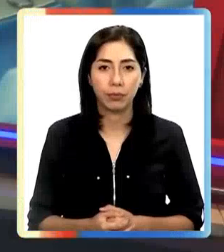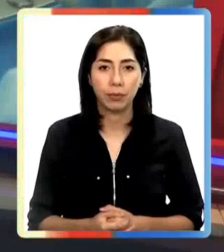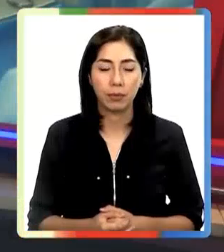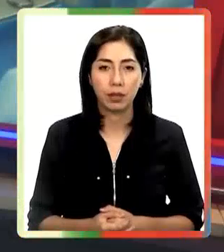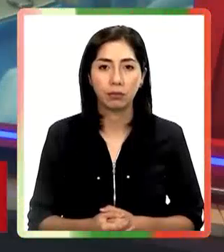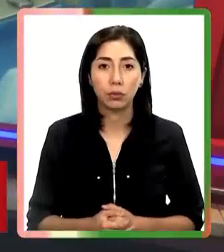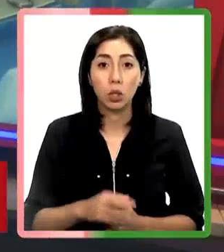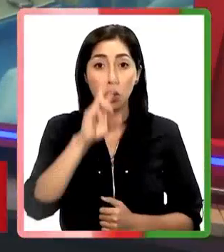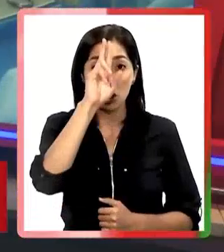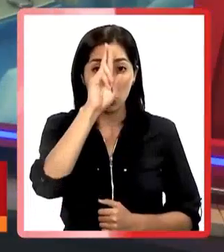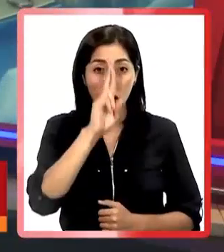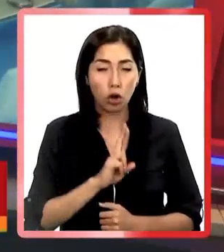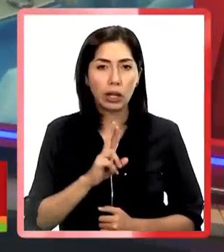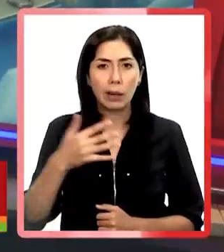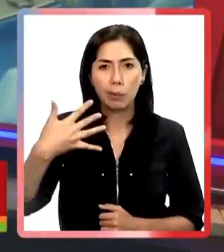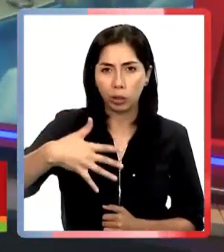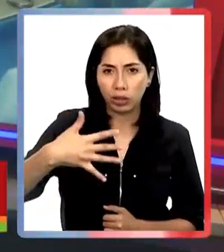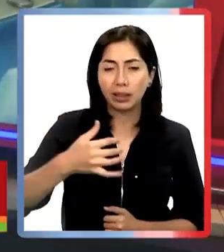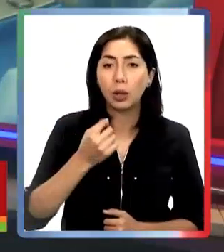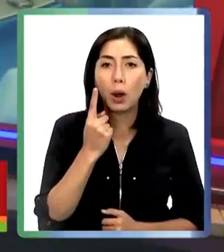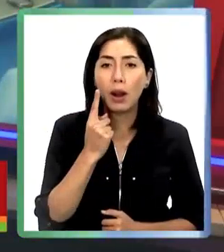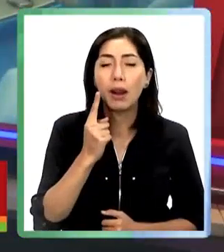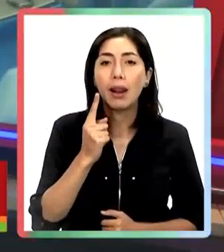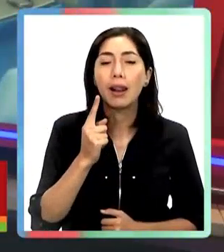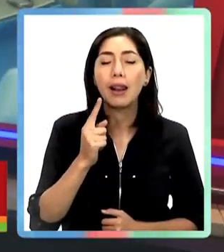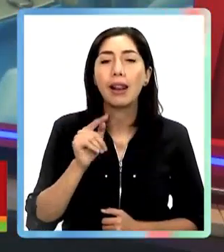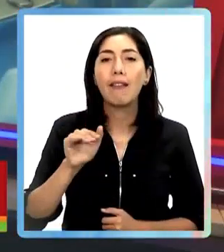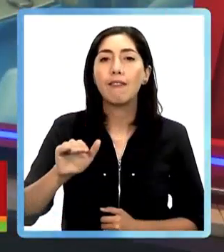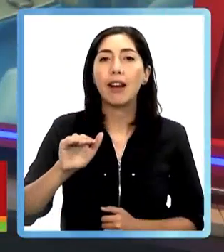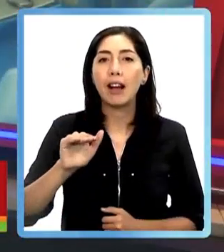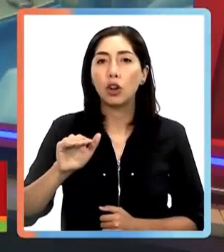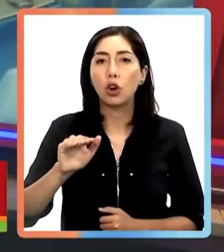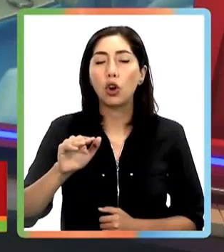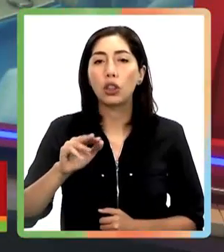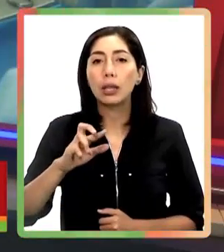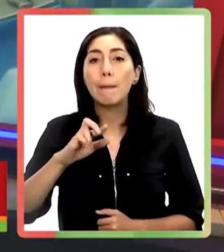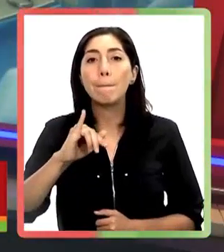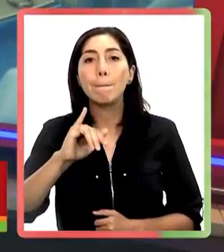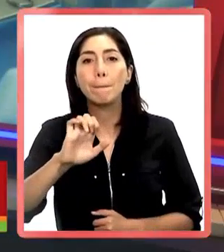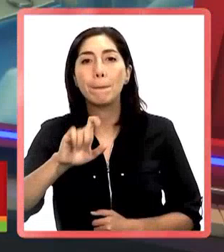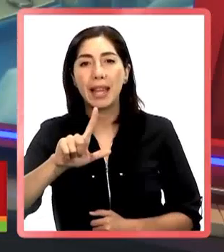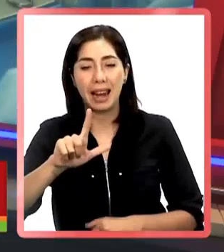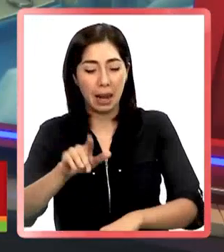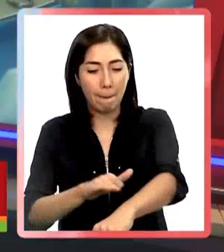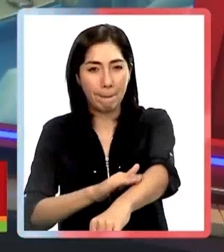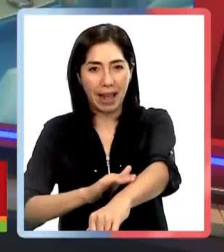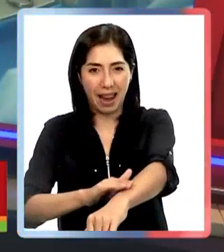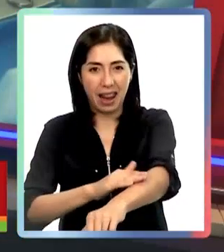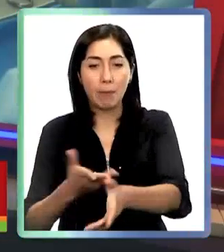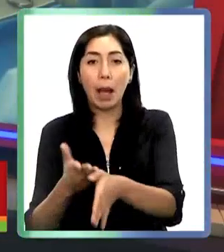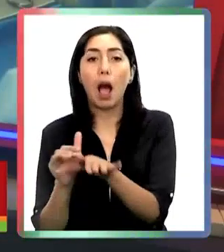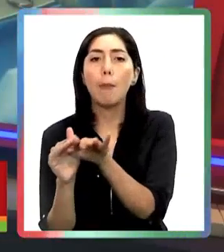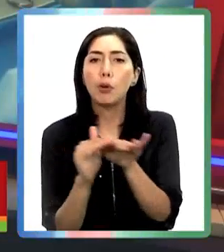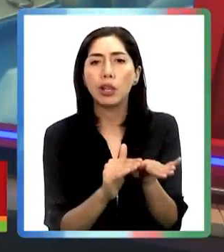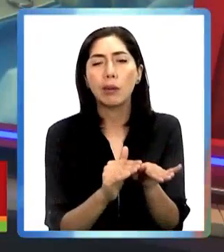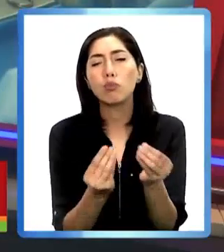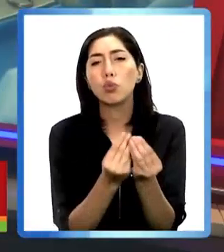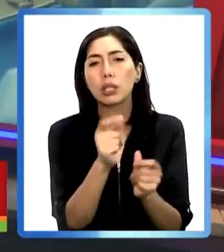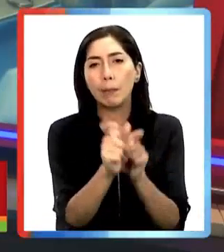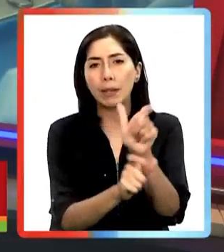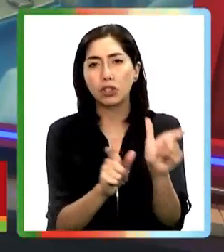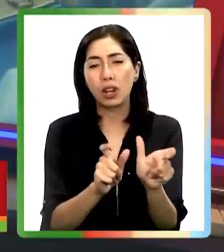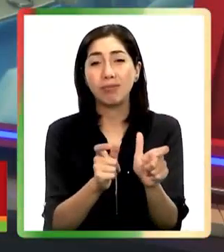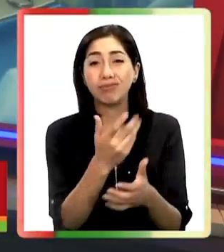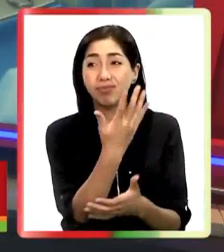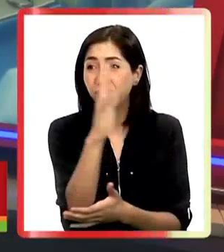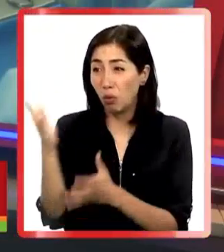Un importante rol silencioso ha jugado el Banco de Piel del Hospital de Tarapacá para apoyar a muchos pacientes que han sido quemados en